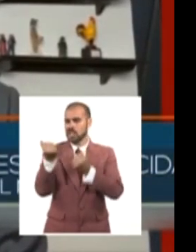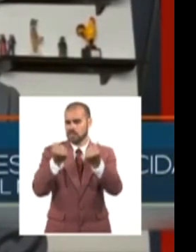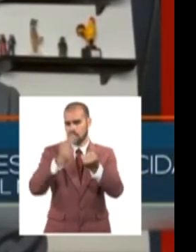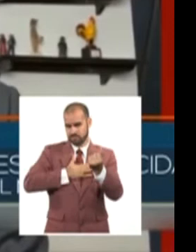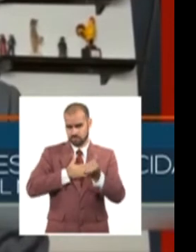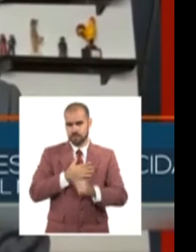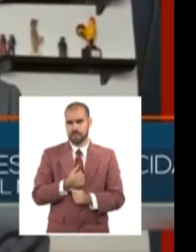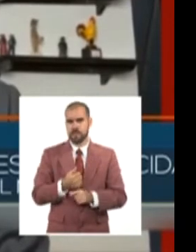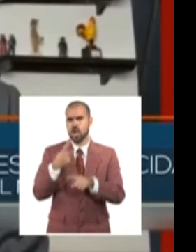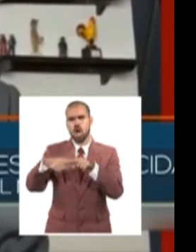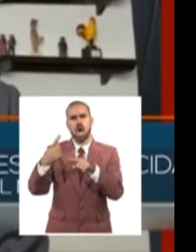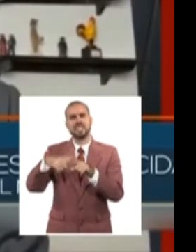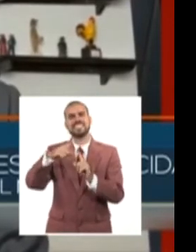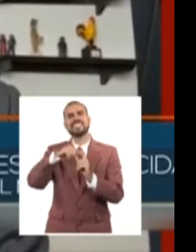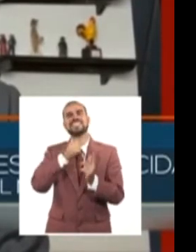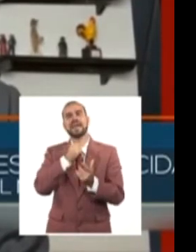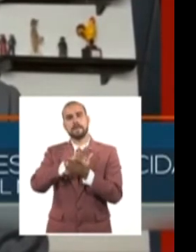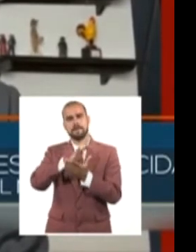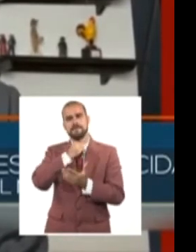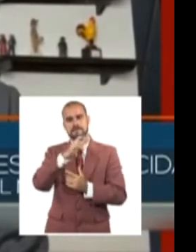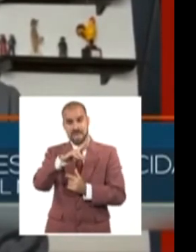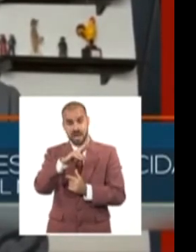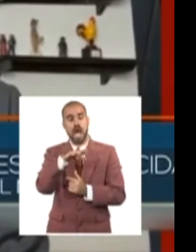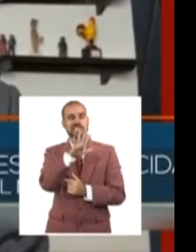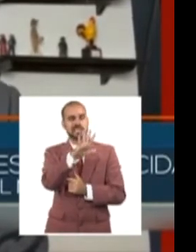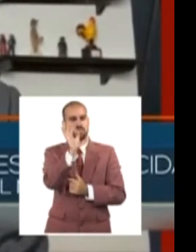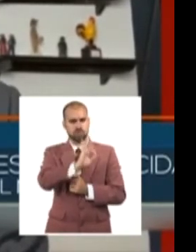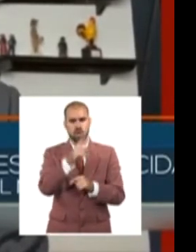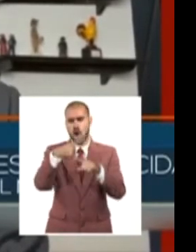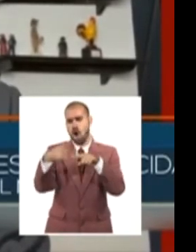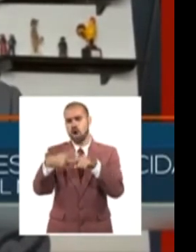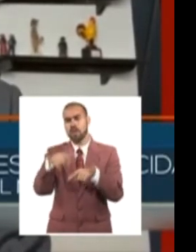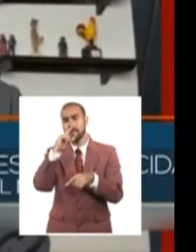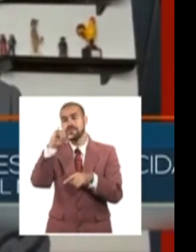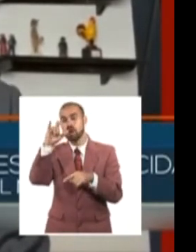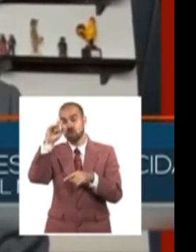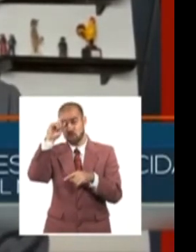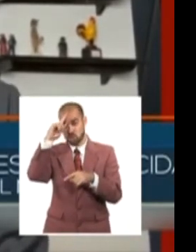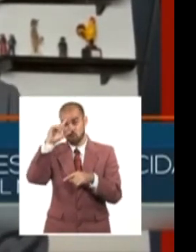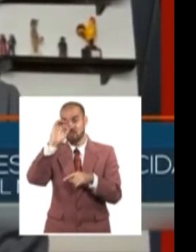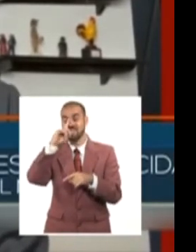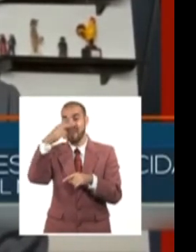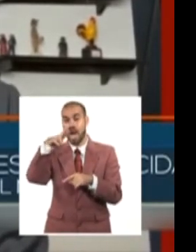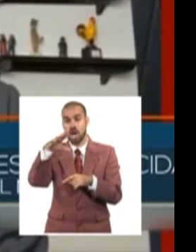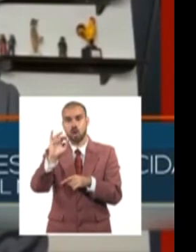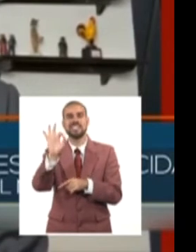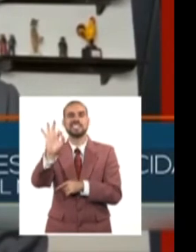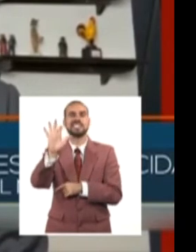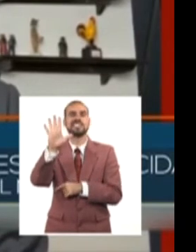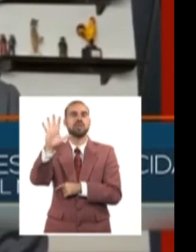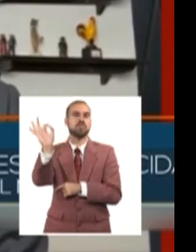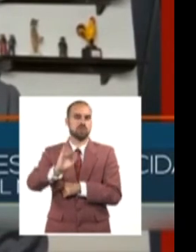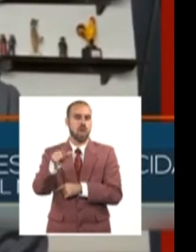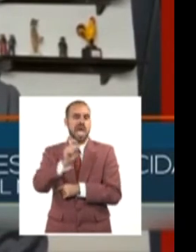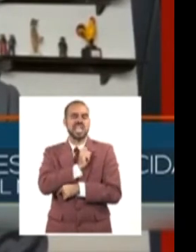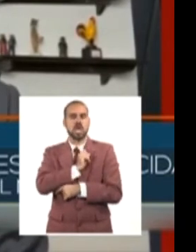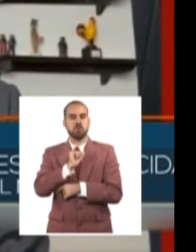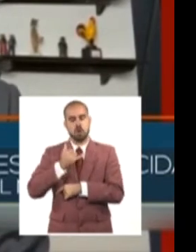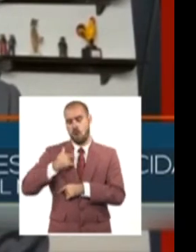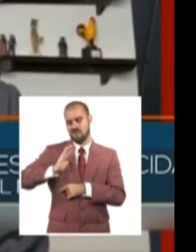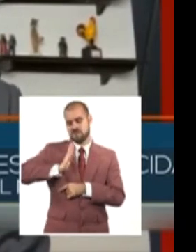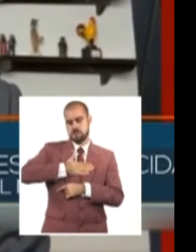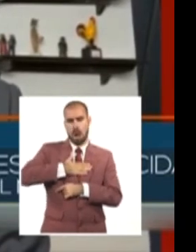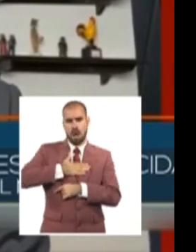otros siete por ciento bolsonaro hizo el 5 por ciento y quiere convertirse en el dueño de la obra la gente del noreste